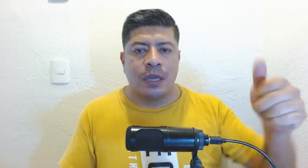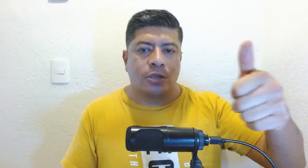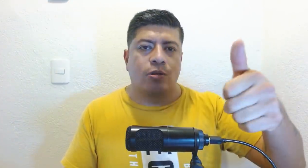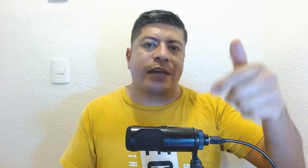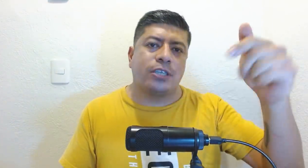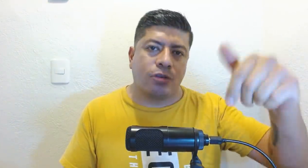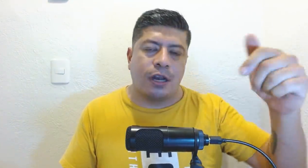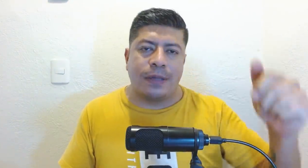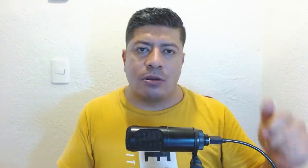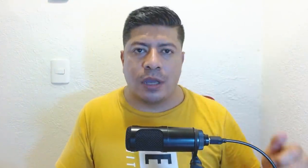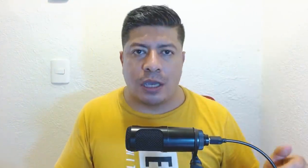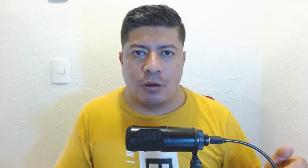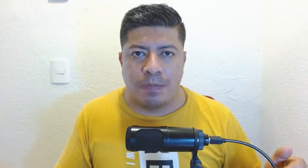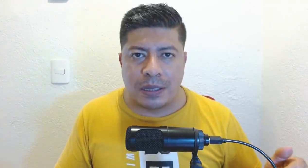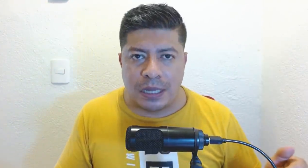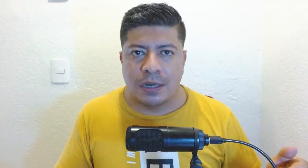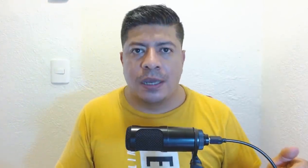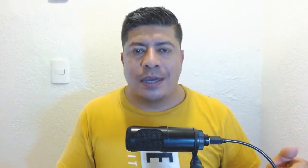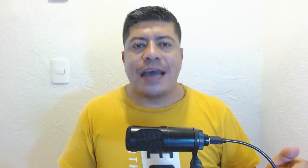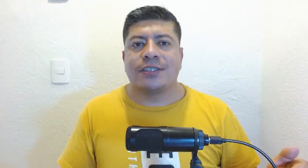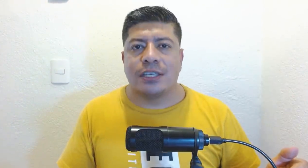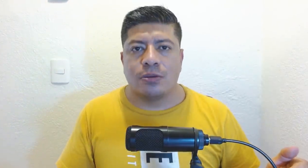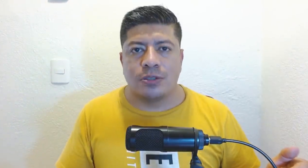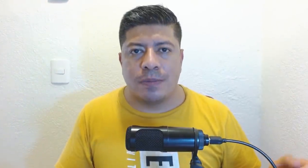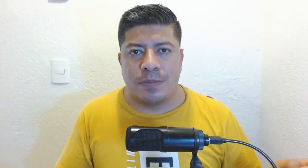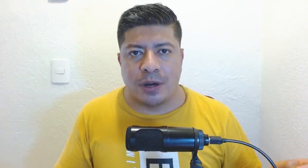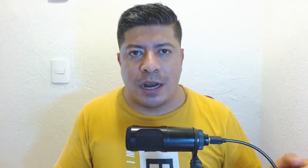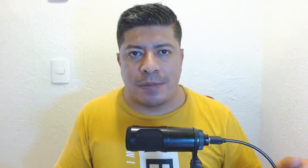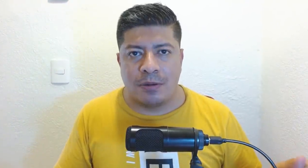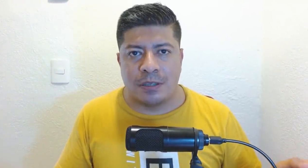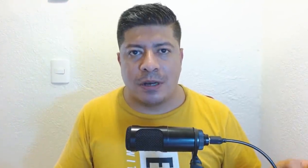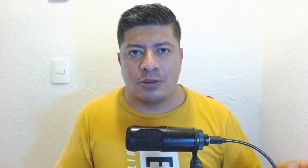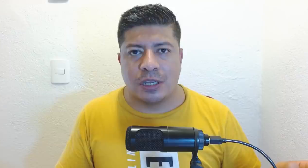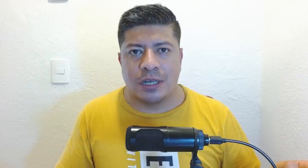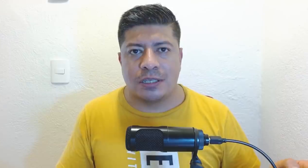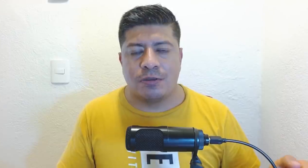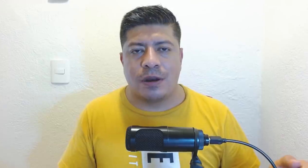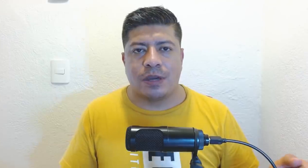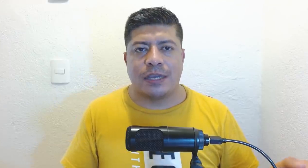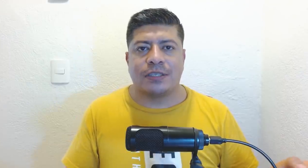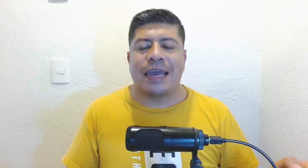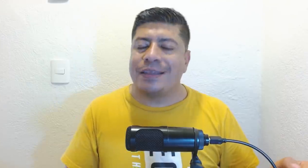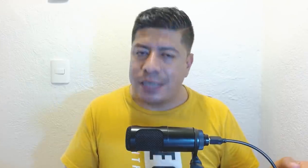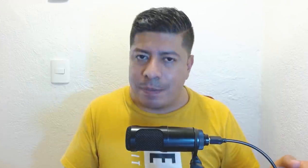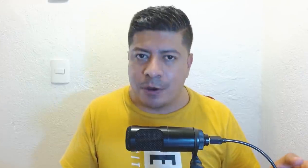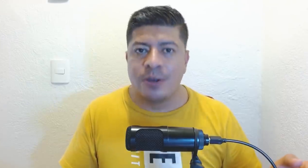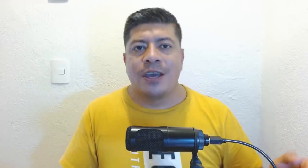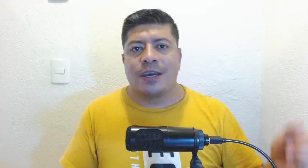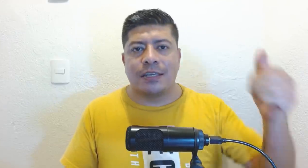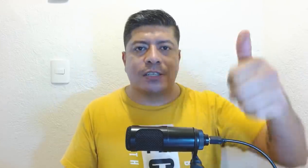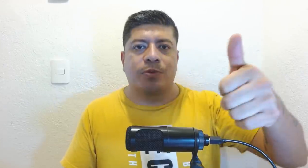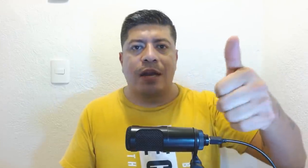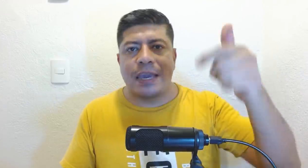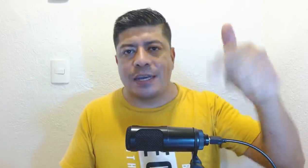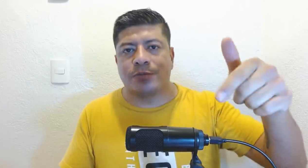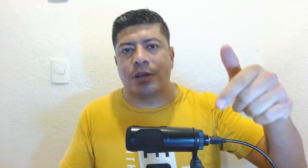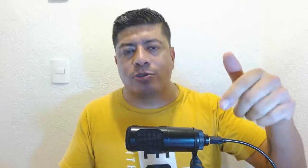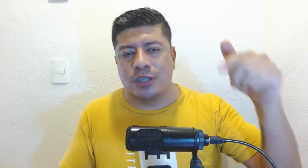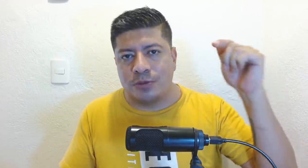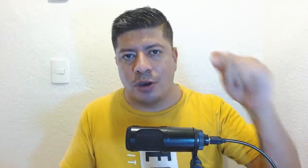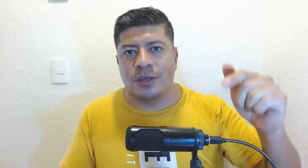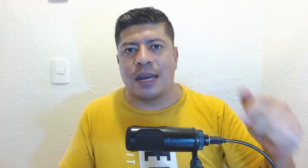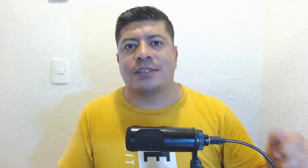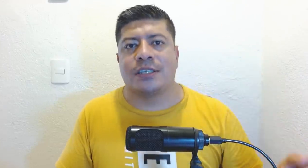siempre, su likecito en el video. No deje compartir. Gracias, como siempre, por regalarme lo más valioso que tiene el ser humano, que es el tiempo. Gracias por el like, gracias